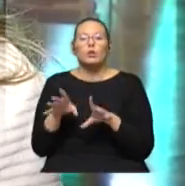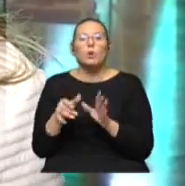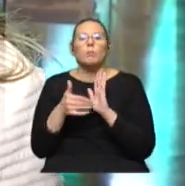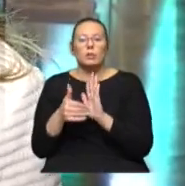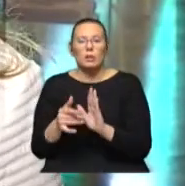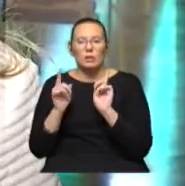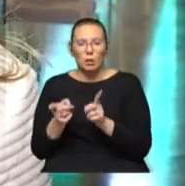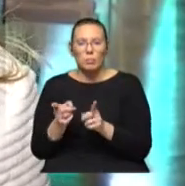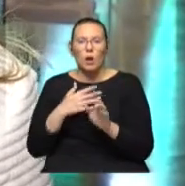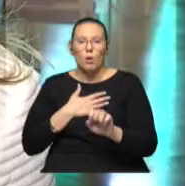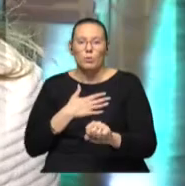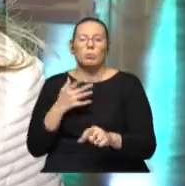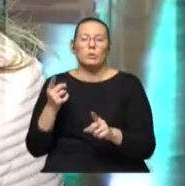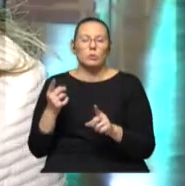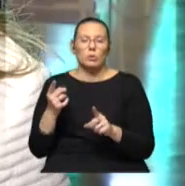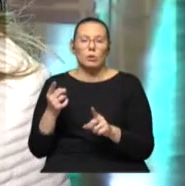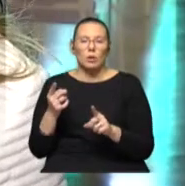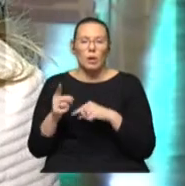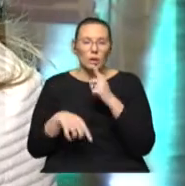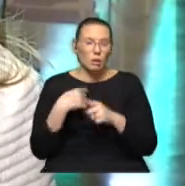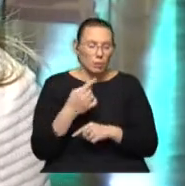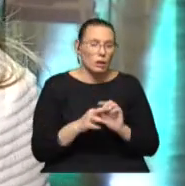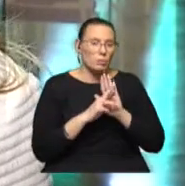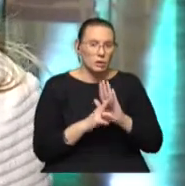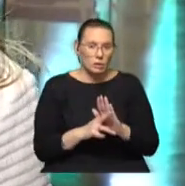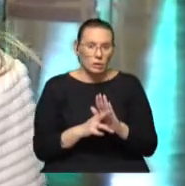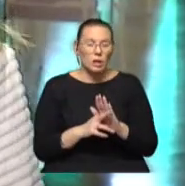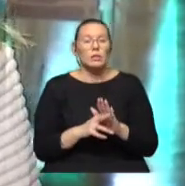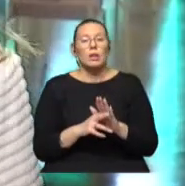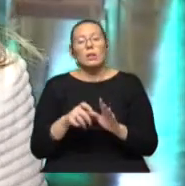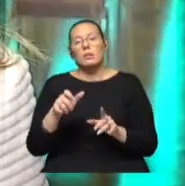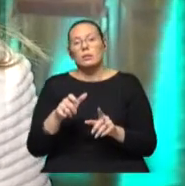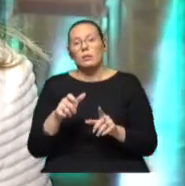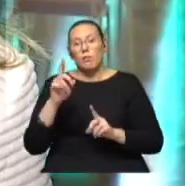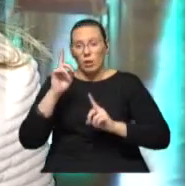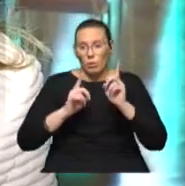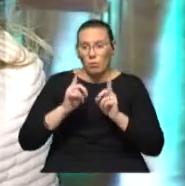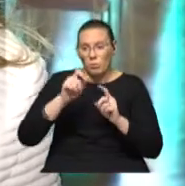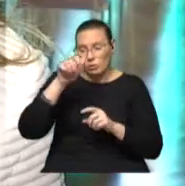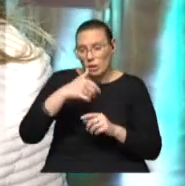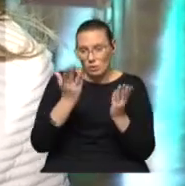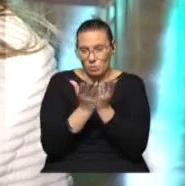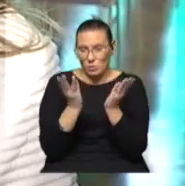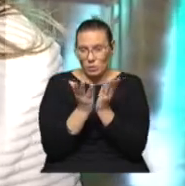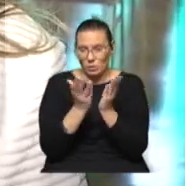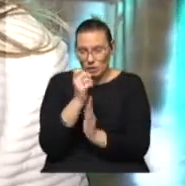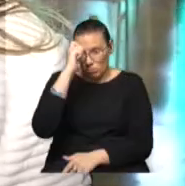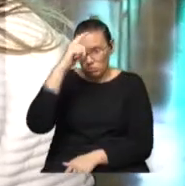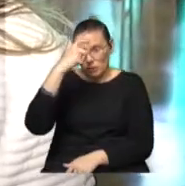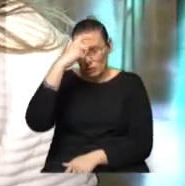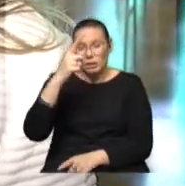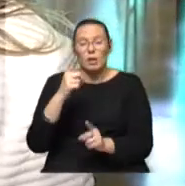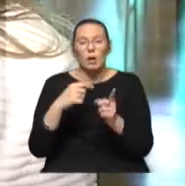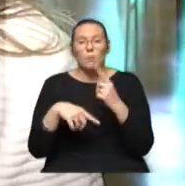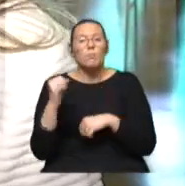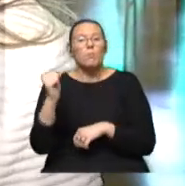sino también del compromiso asumido. Y luego tuvimos representantes de la academia, sobre todo para poner un énfasis bien grande